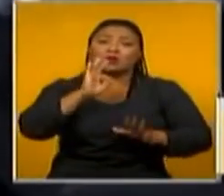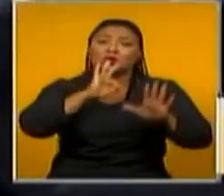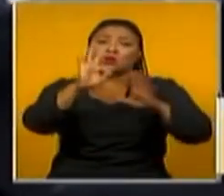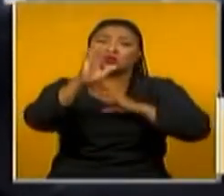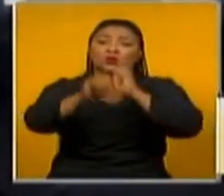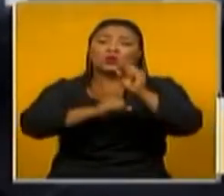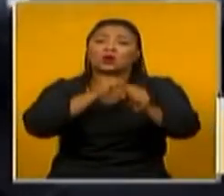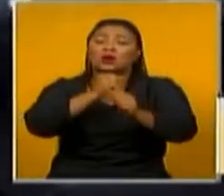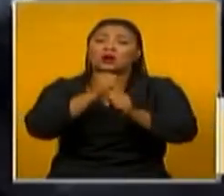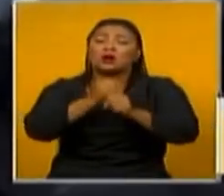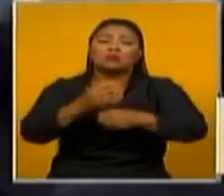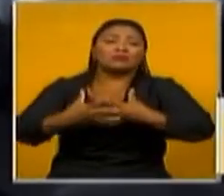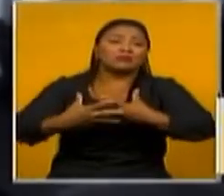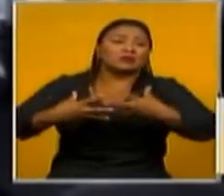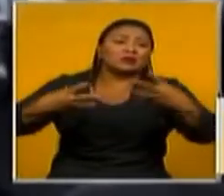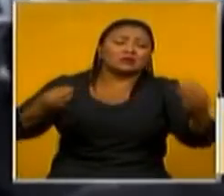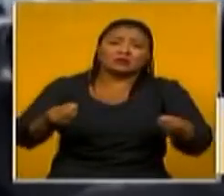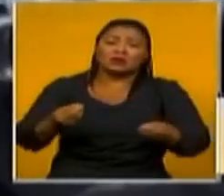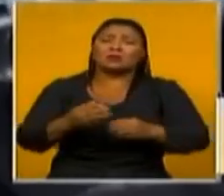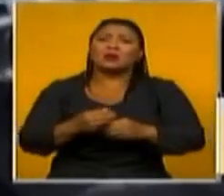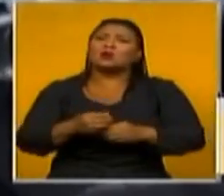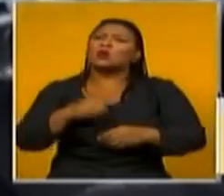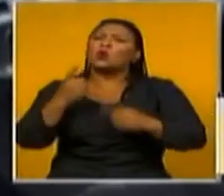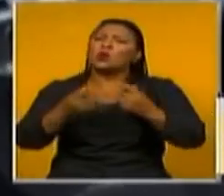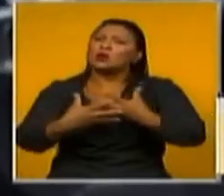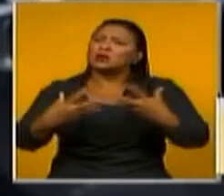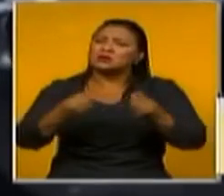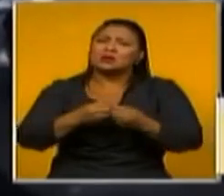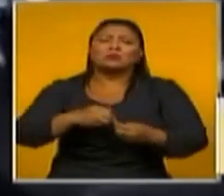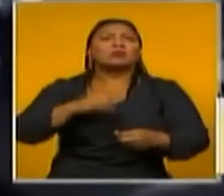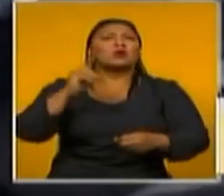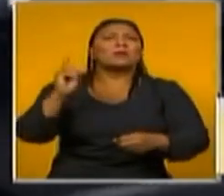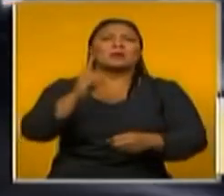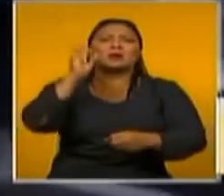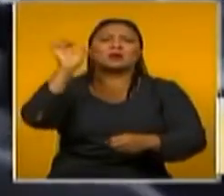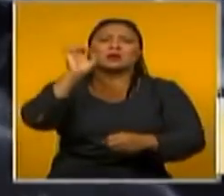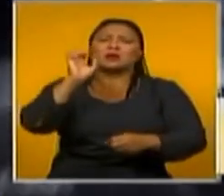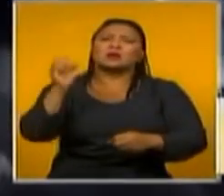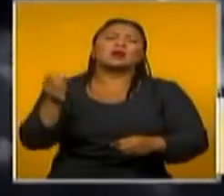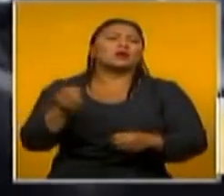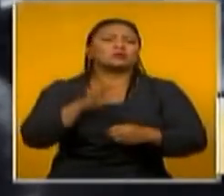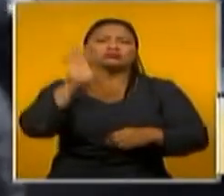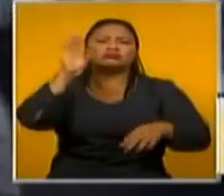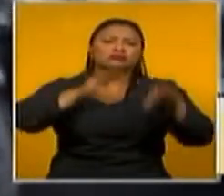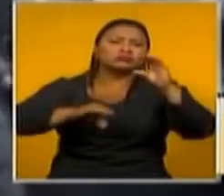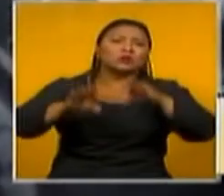y su familia no tiene noticias de ella desde el pasado 1 de enero. La búsqueda con perros